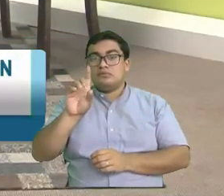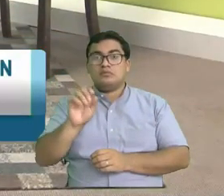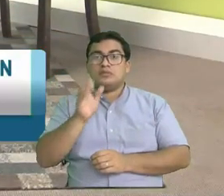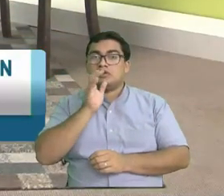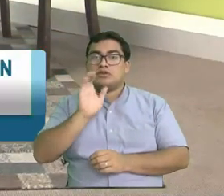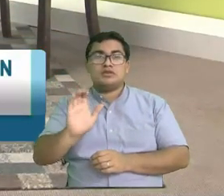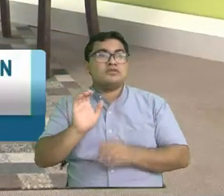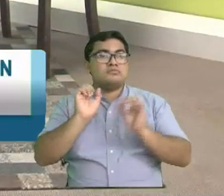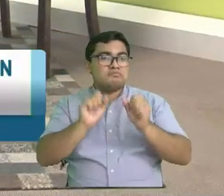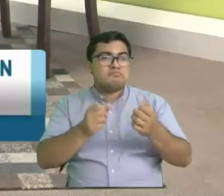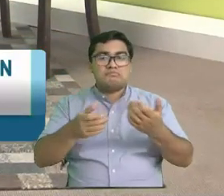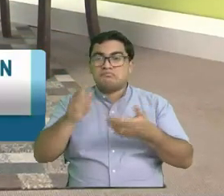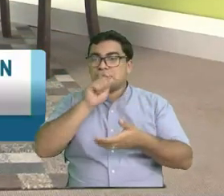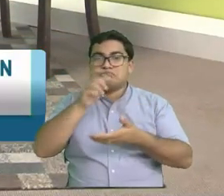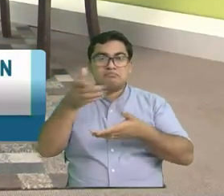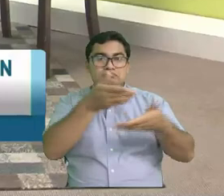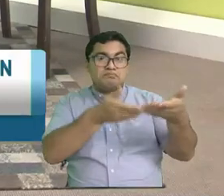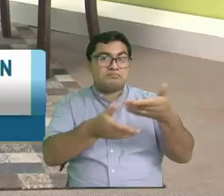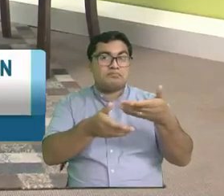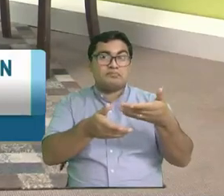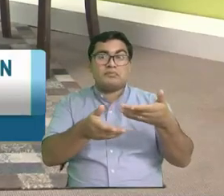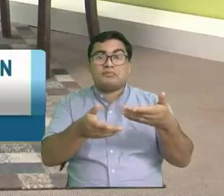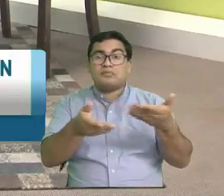que ellos puedan también mejorar su condición de vida?